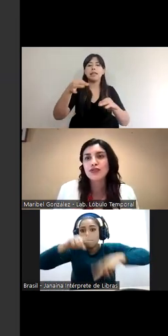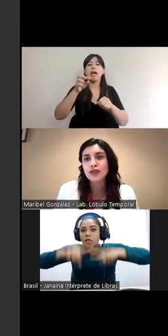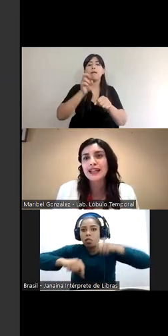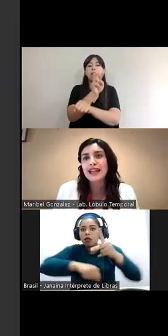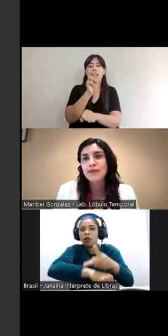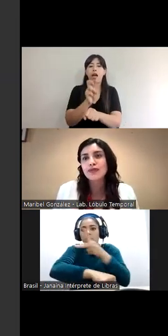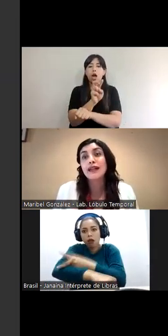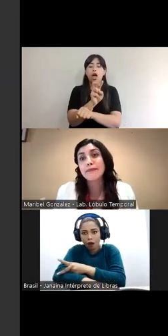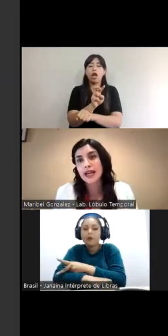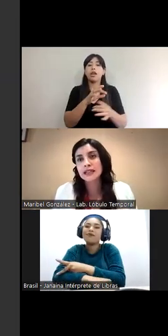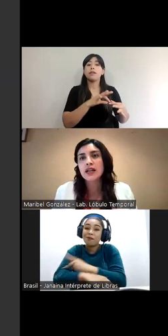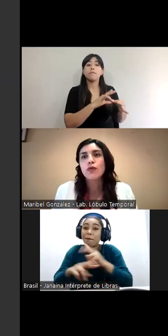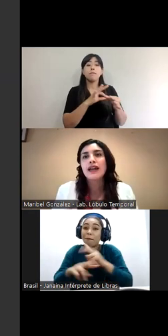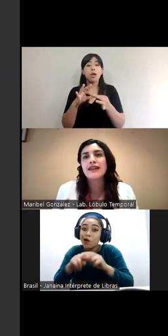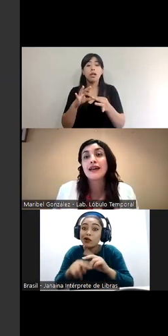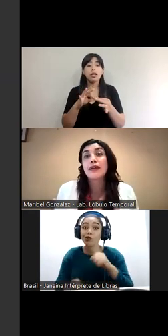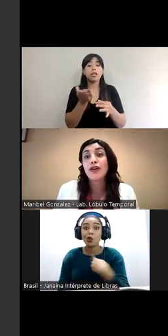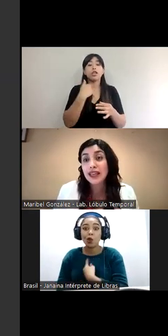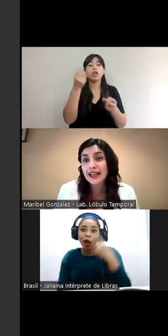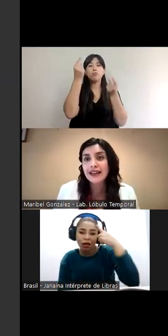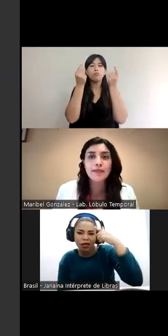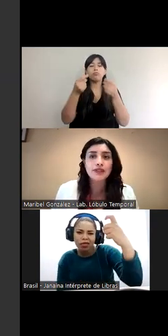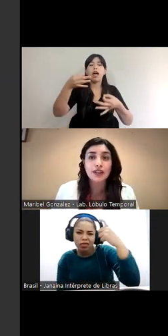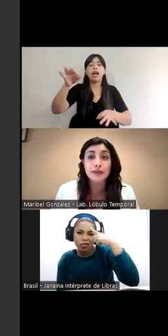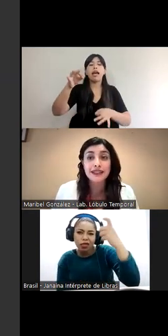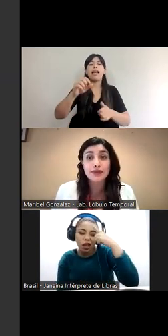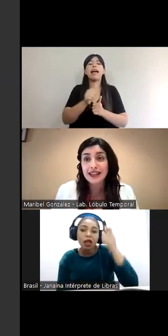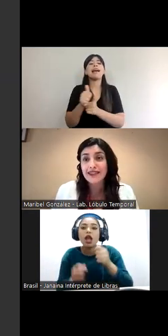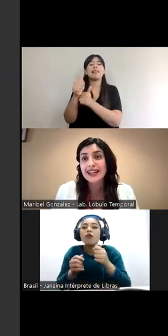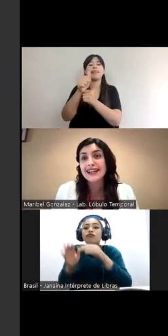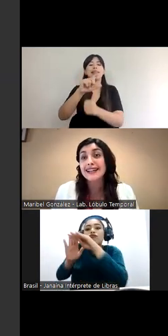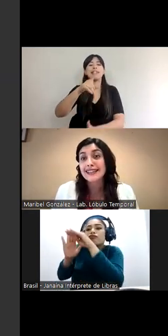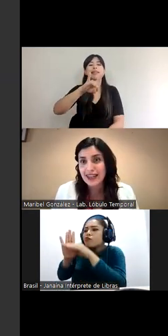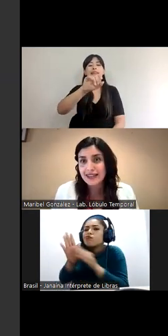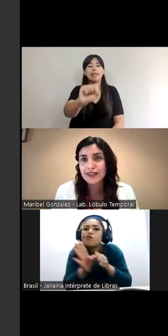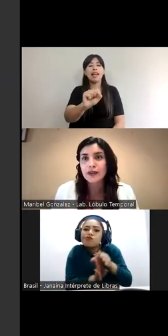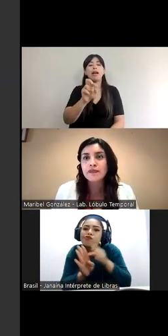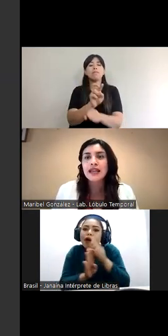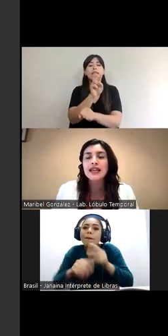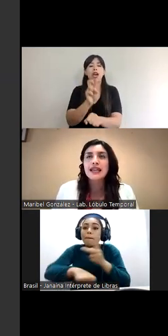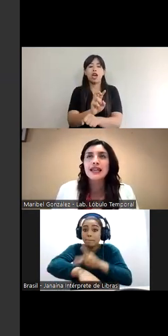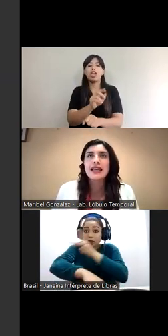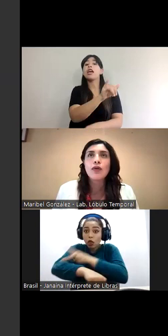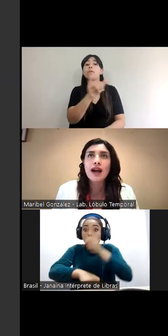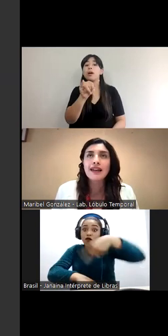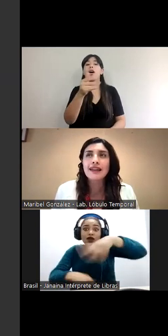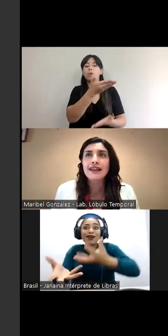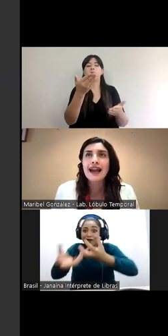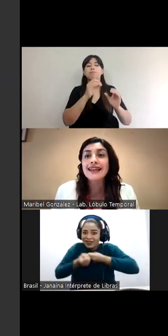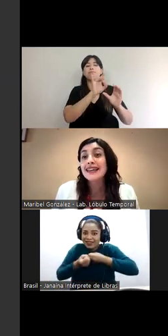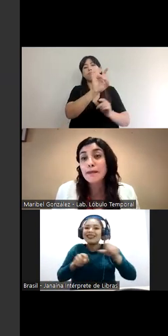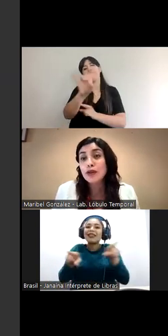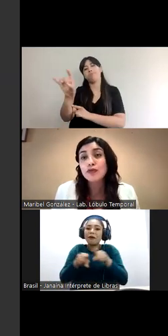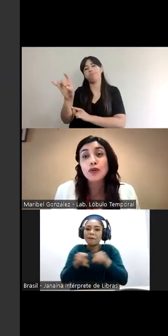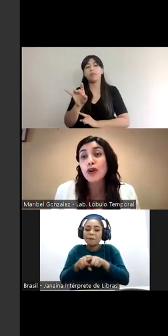motivo nosotros creamos también una guía pedagógica que posteriormente ustedes van a recibir, ¿cierto? Y en la cual